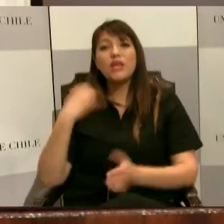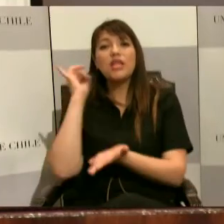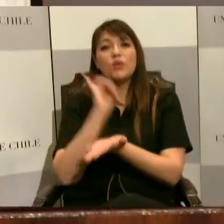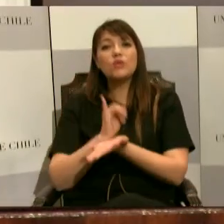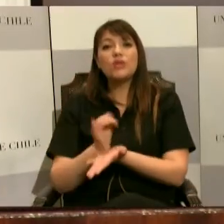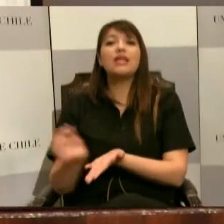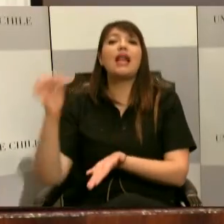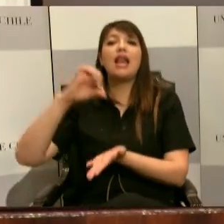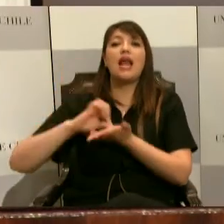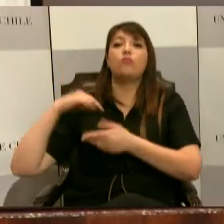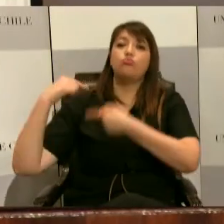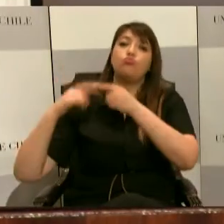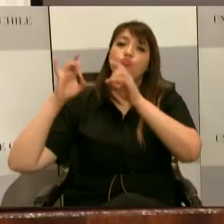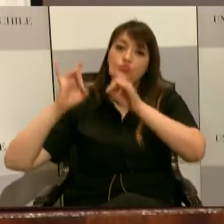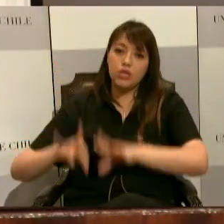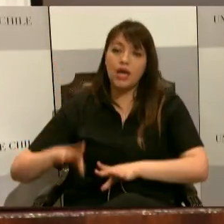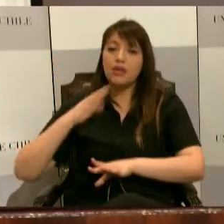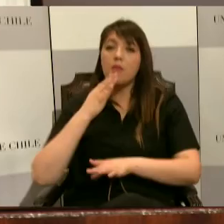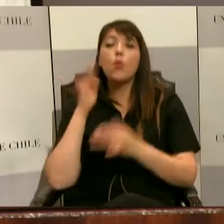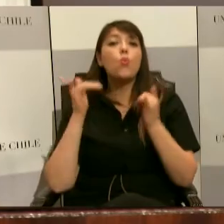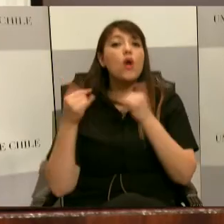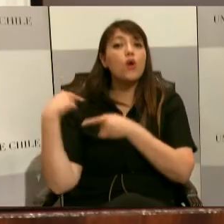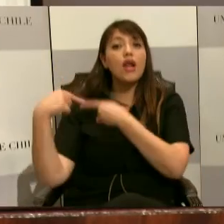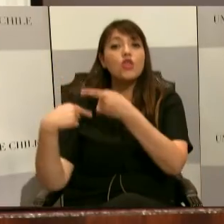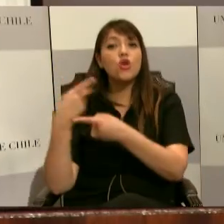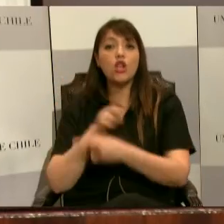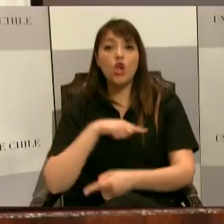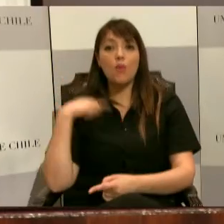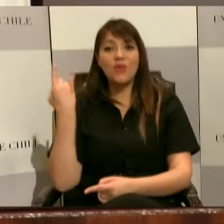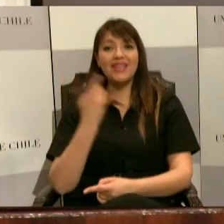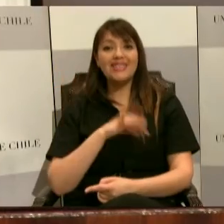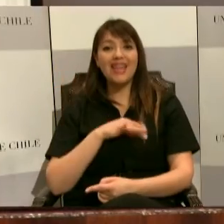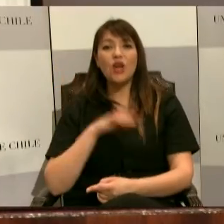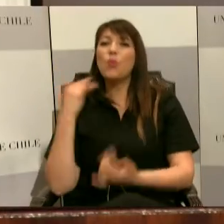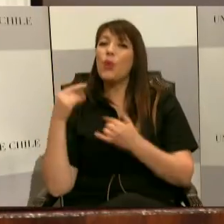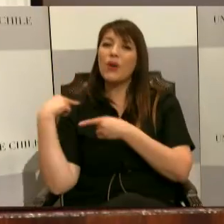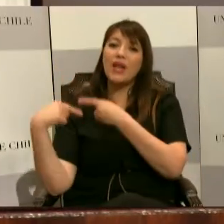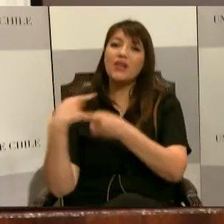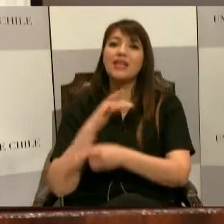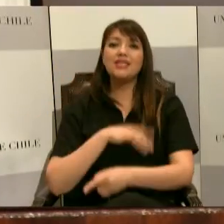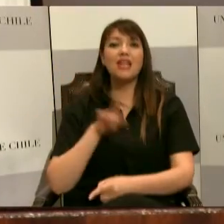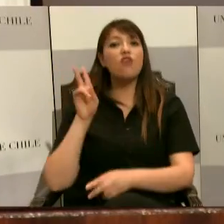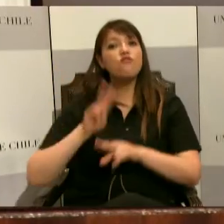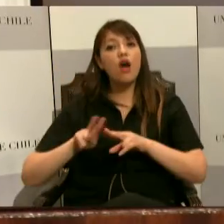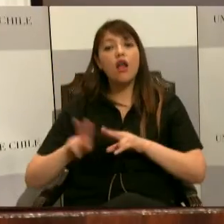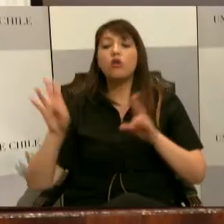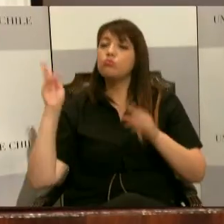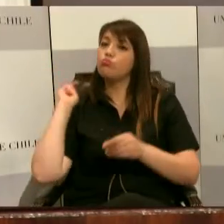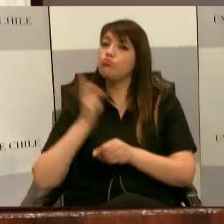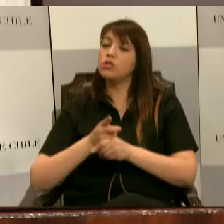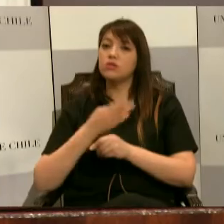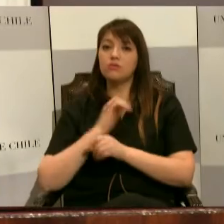central en la historia y que jugar con la historia de, con el nombre de la Universidad de Chile, jugar con la historia de Chile, fue algo que hubo que imponer en